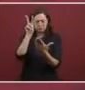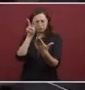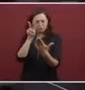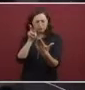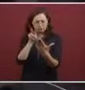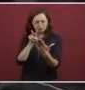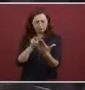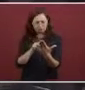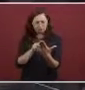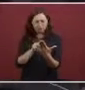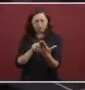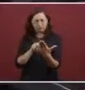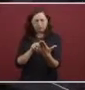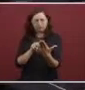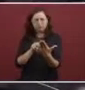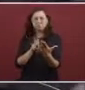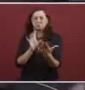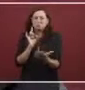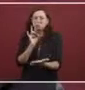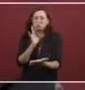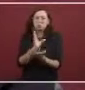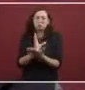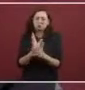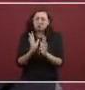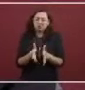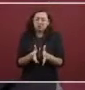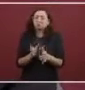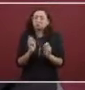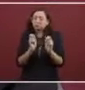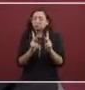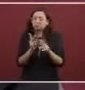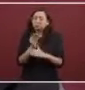lo único que dije es envíenla como está,